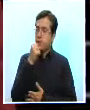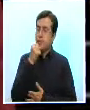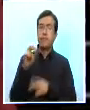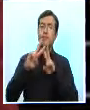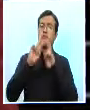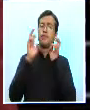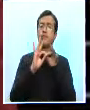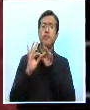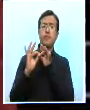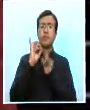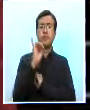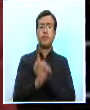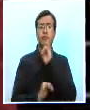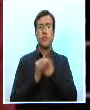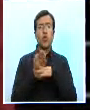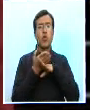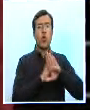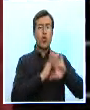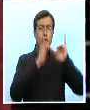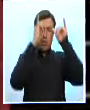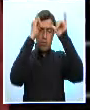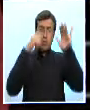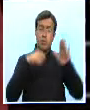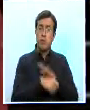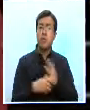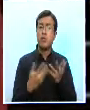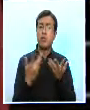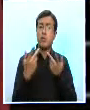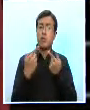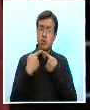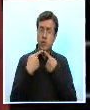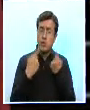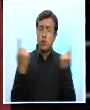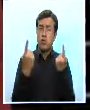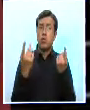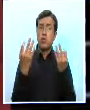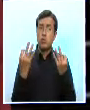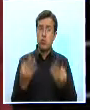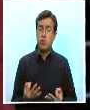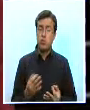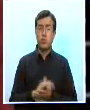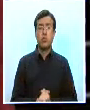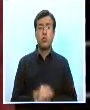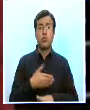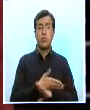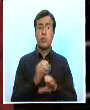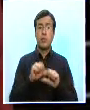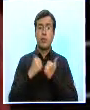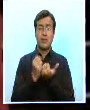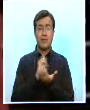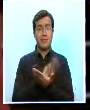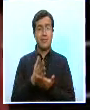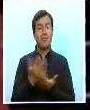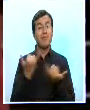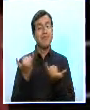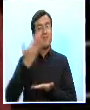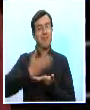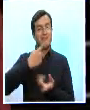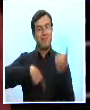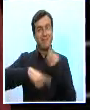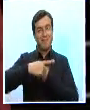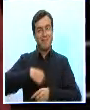en torno a la red internacional anti tauromaquia cuyo lanzamiento oficial se produjo durante esta jornada aquí en la sede legislativa tiempo de una pausa